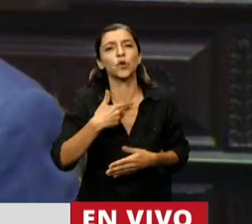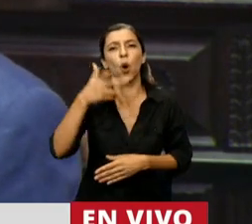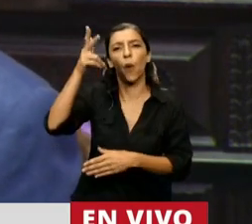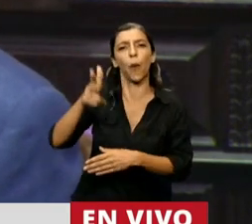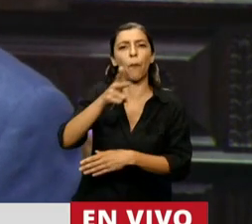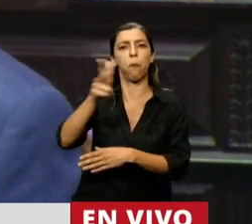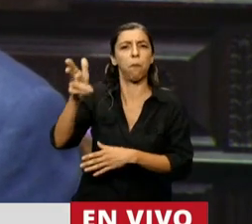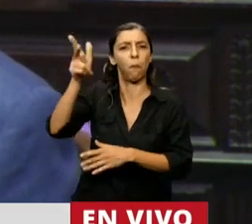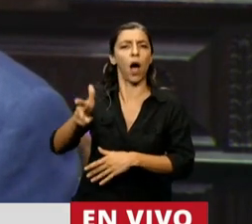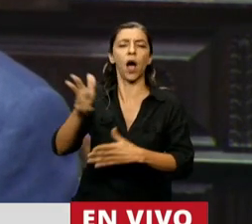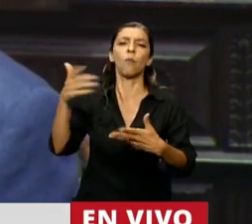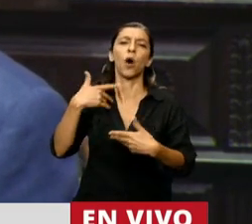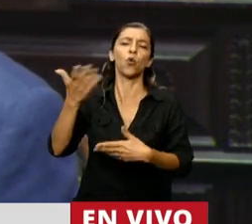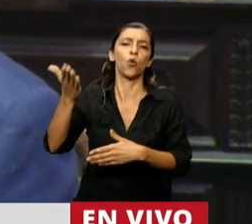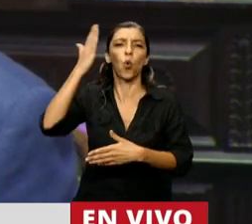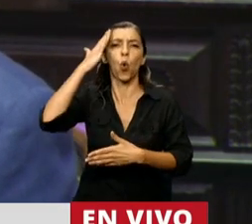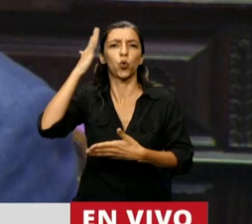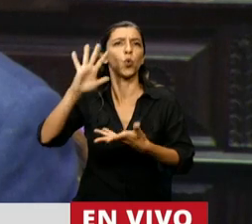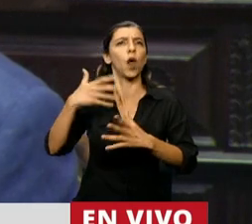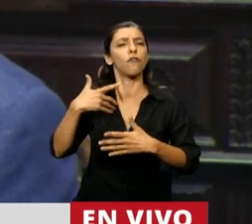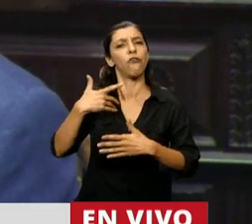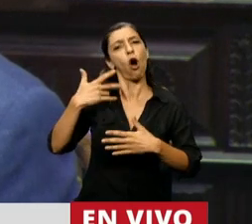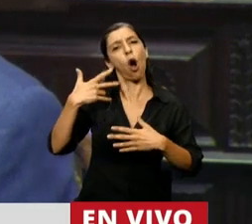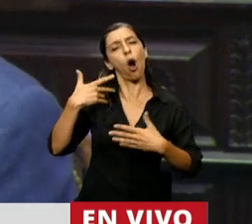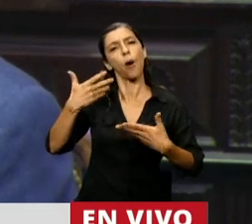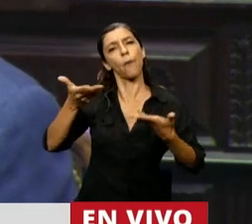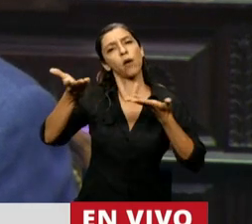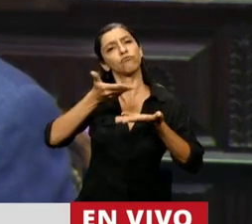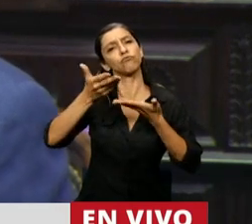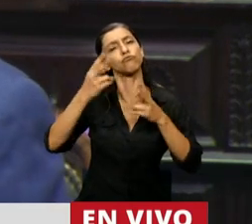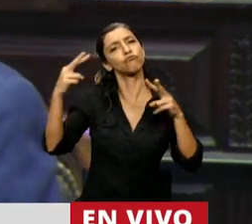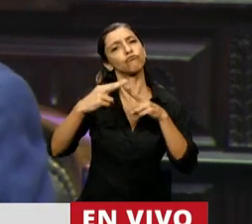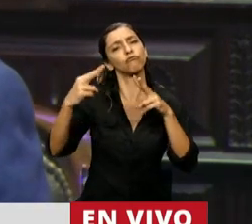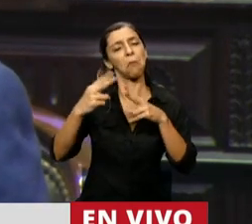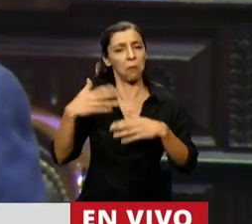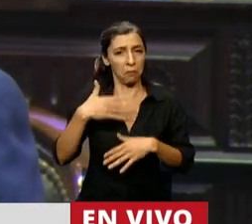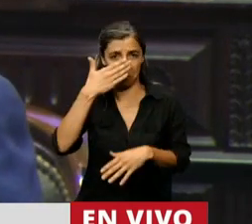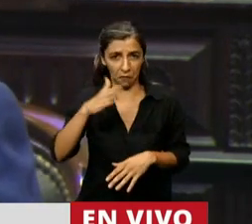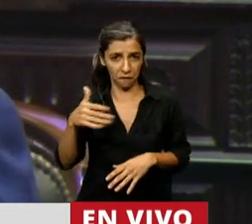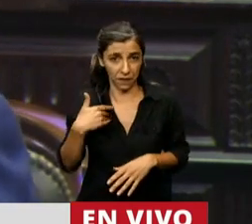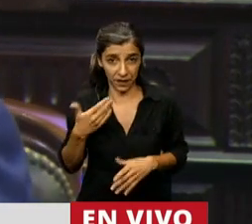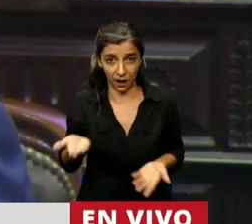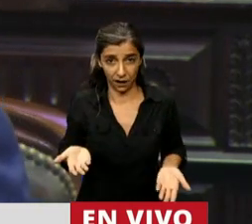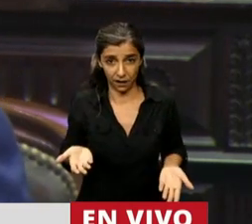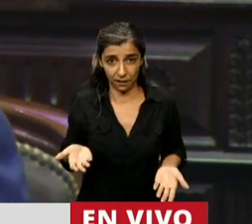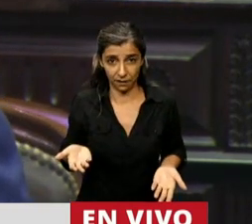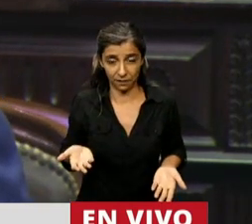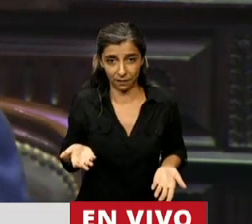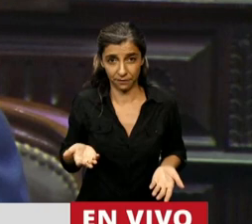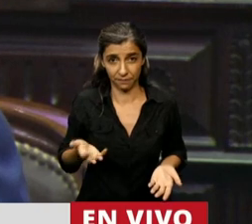la cultura de encuentro se está enterrando a pasos de acá con una ley que va a permitir la